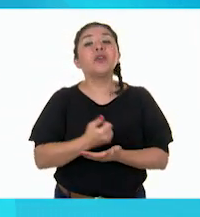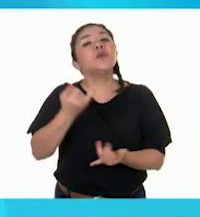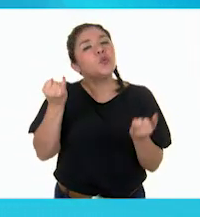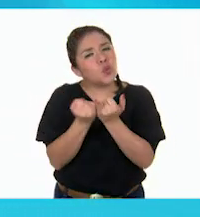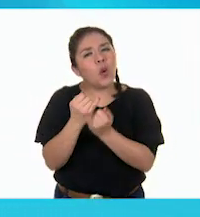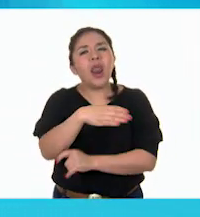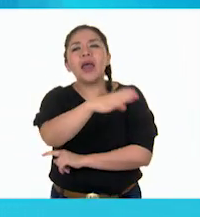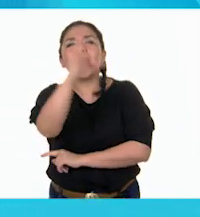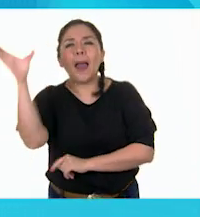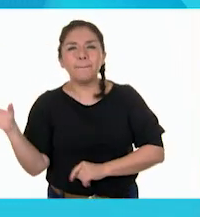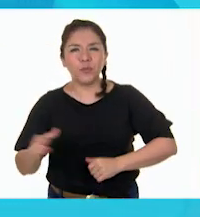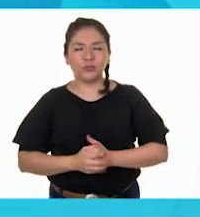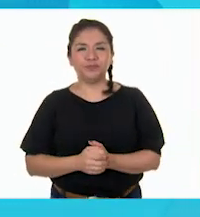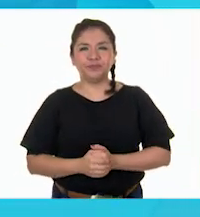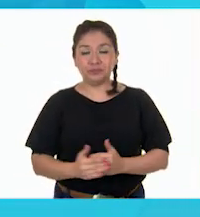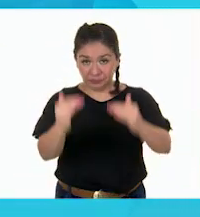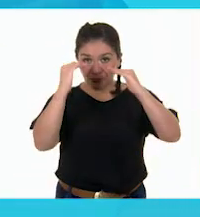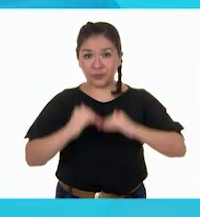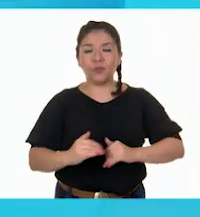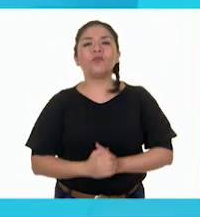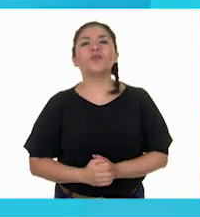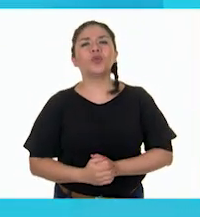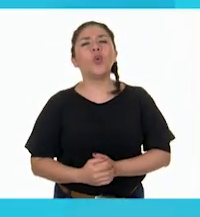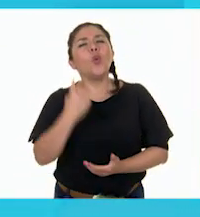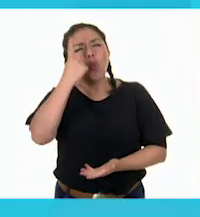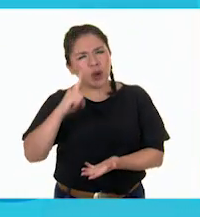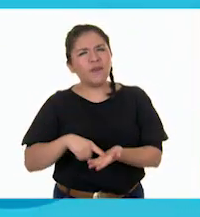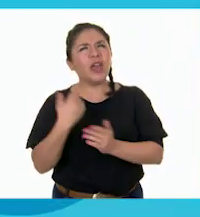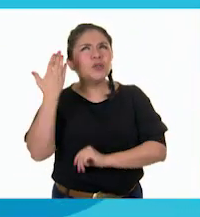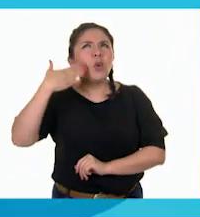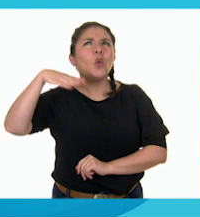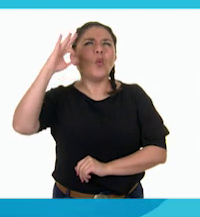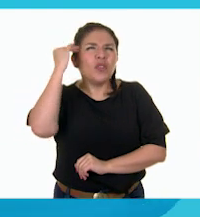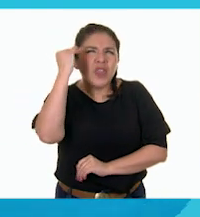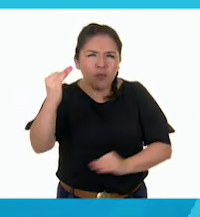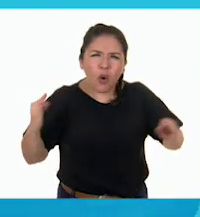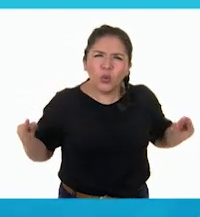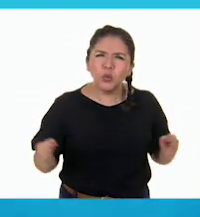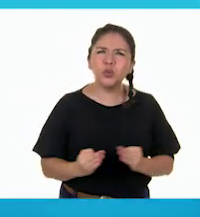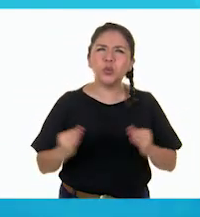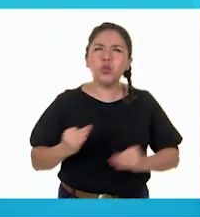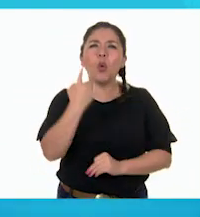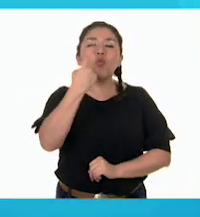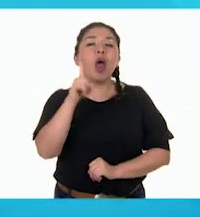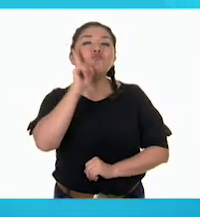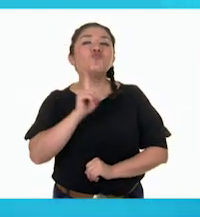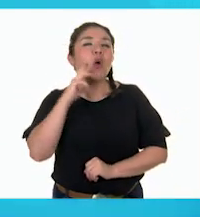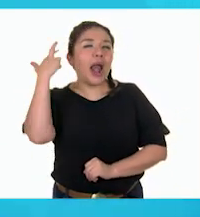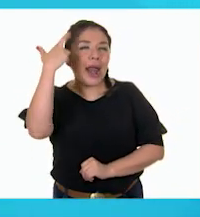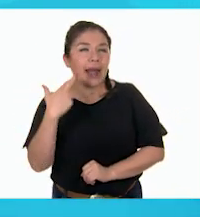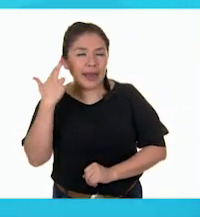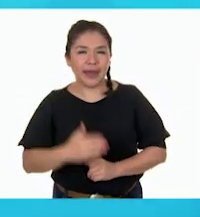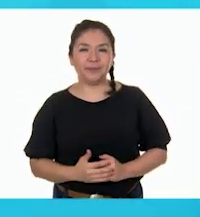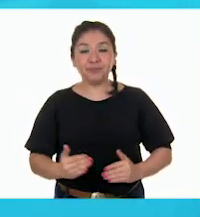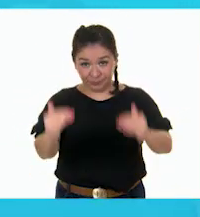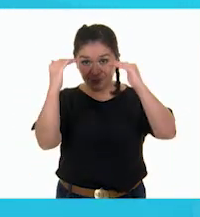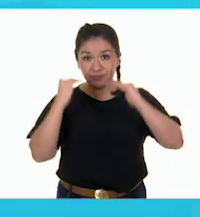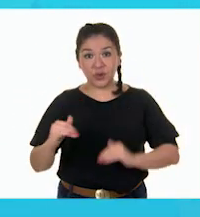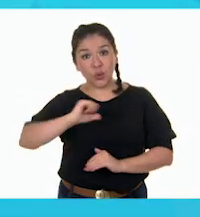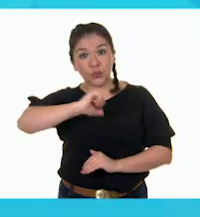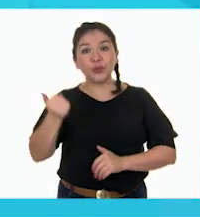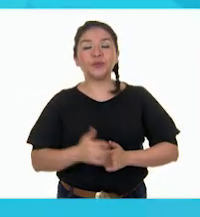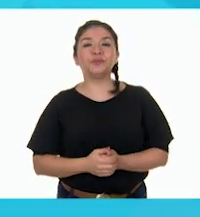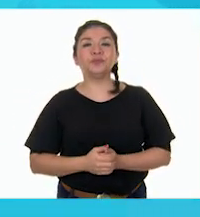campo. Blancanieves. Había una vez, en pleno invierno, una reina. Aladino y la lámpara